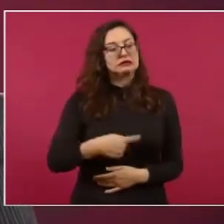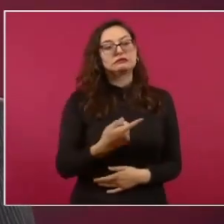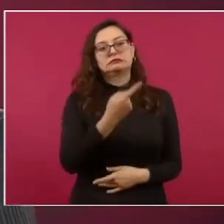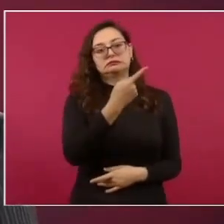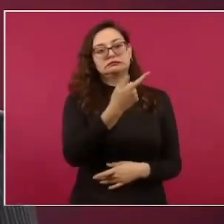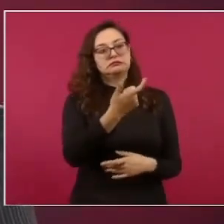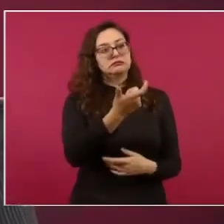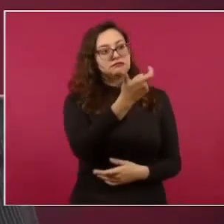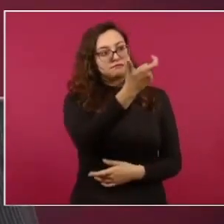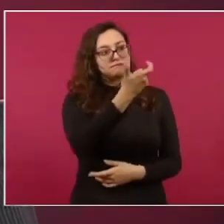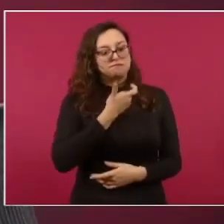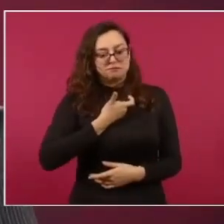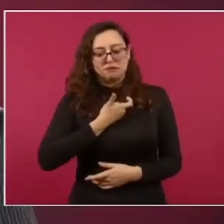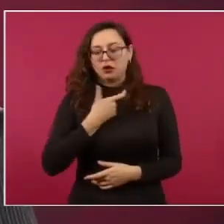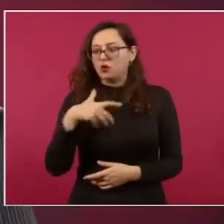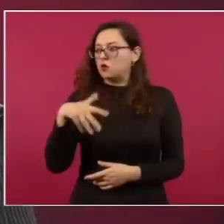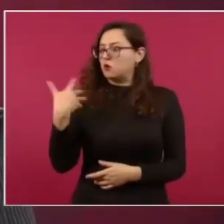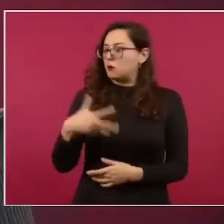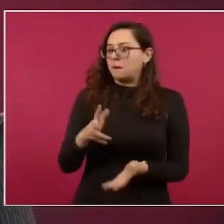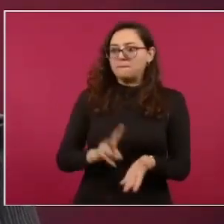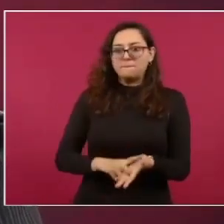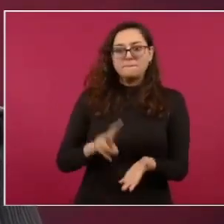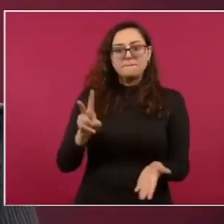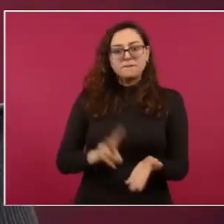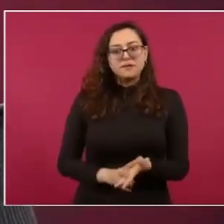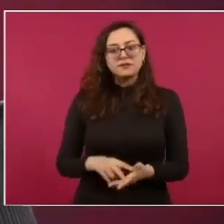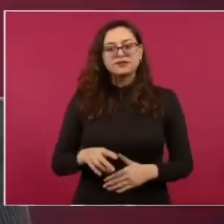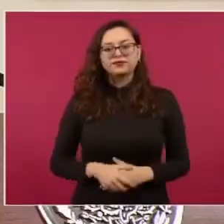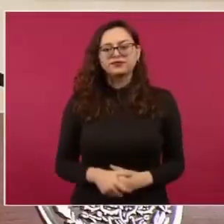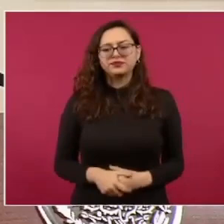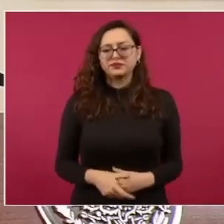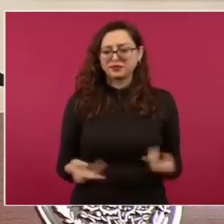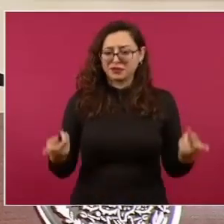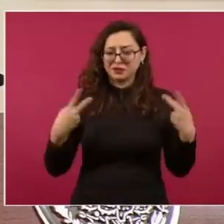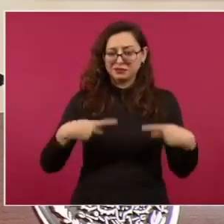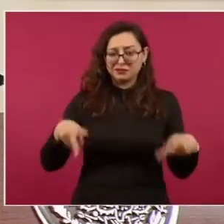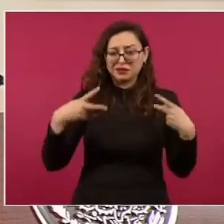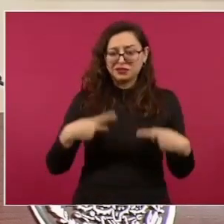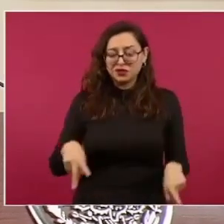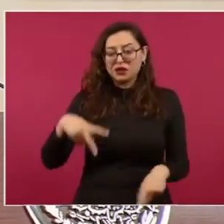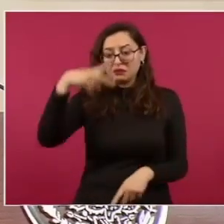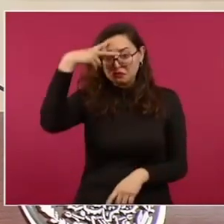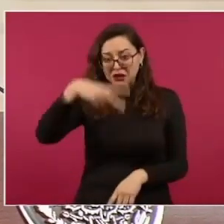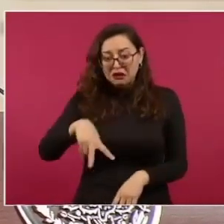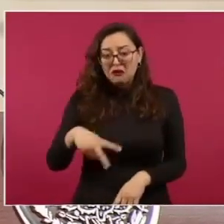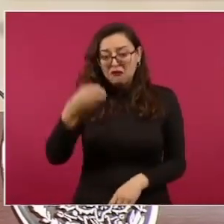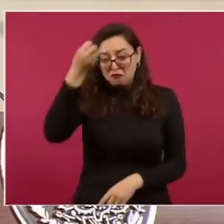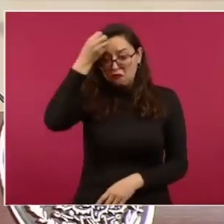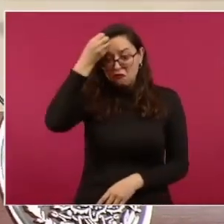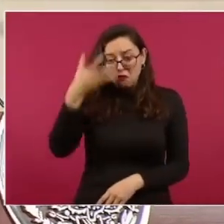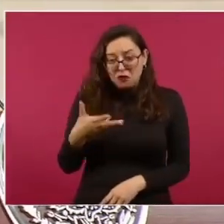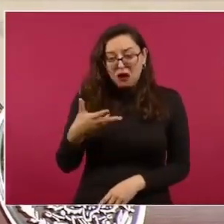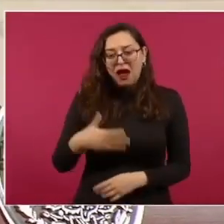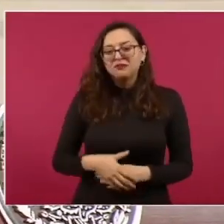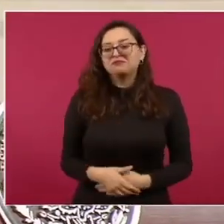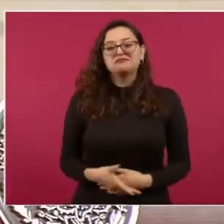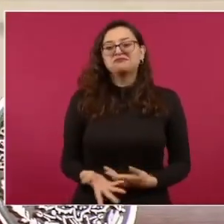México fuese un pueblo flojo, un pueblo indolente, no saldría adelante en ninguna parte.